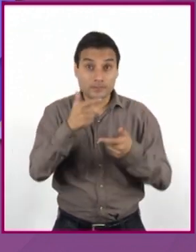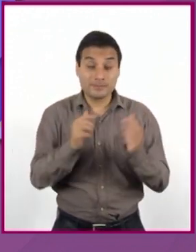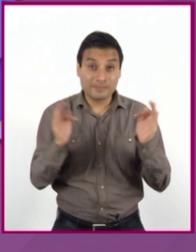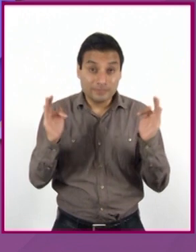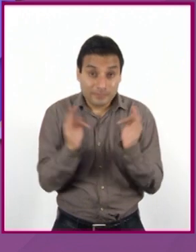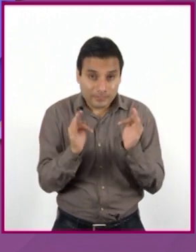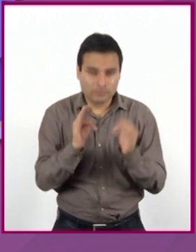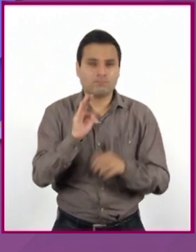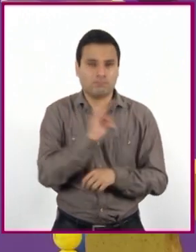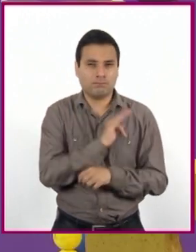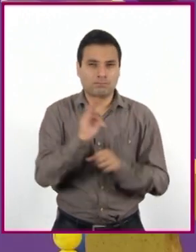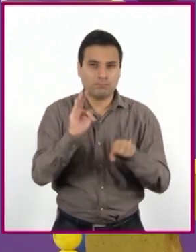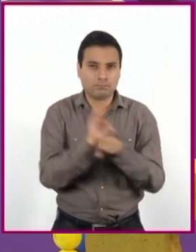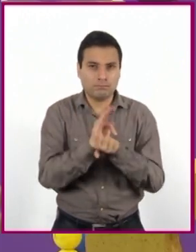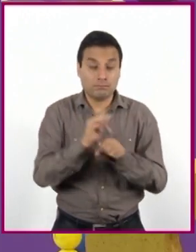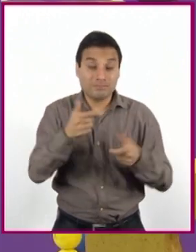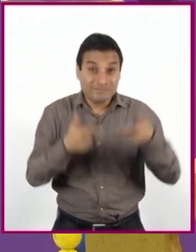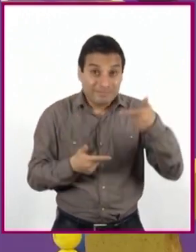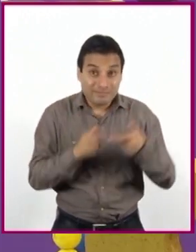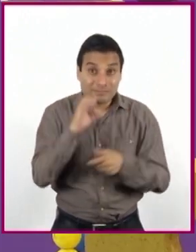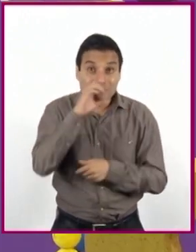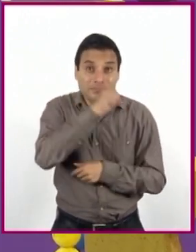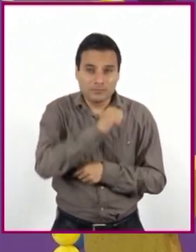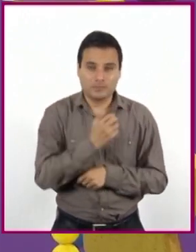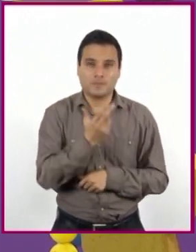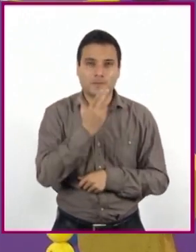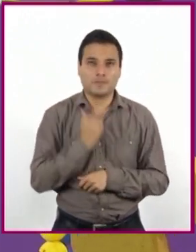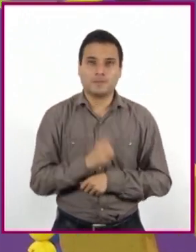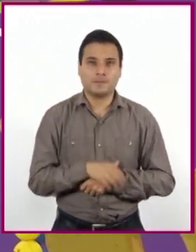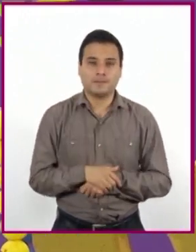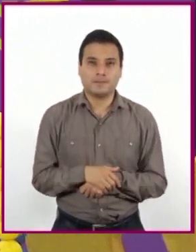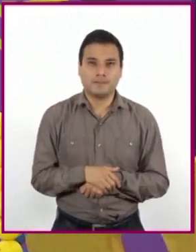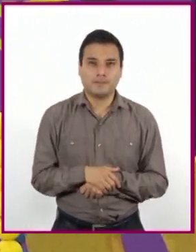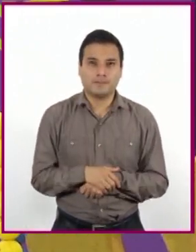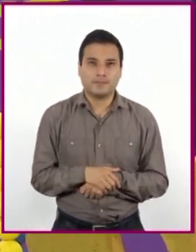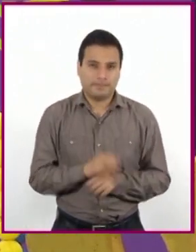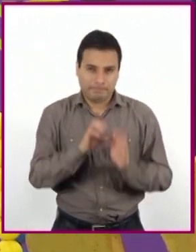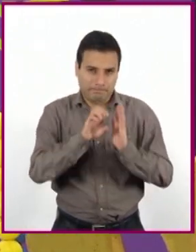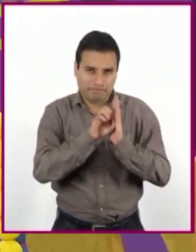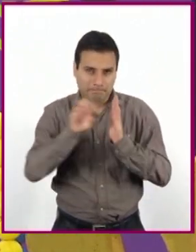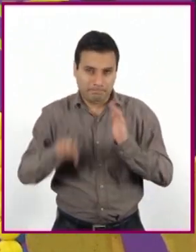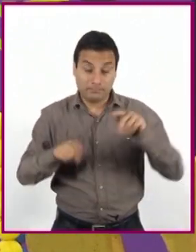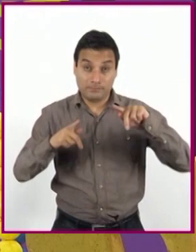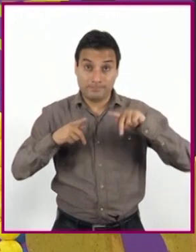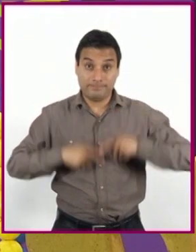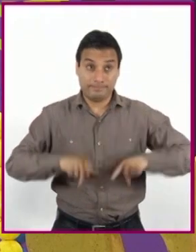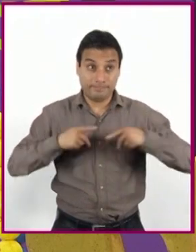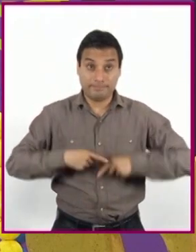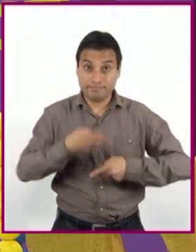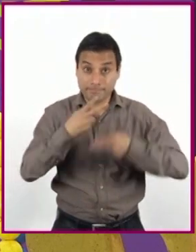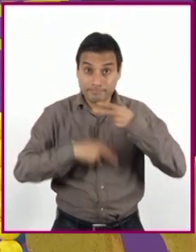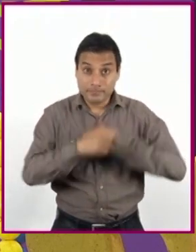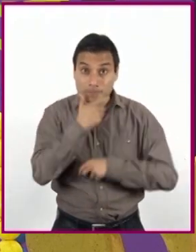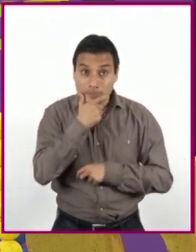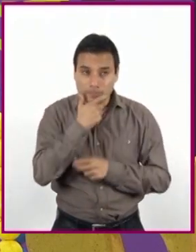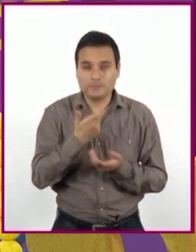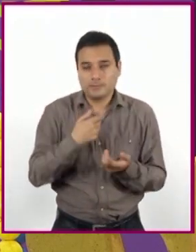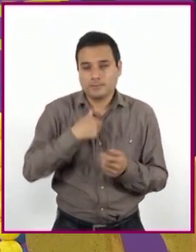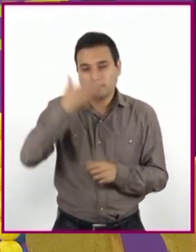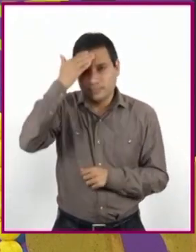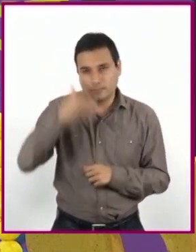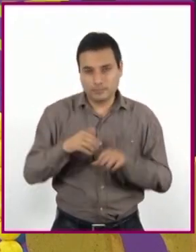caliente. Si mis invitados a estas en especial son ingleses, ahora ya sé cómo deberé de prepararles el